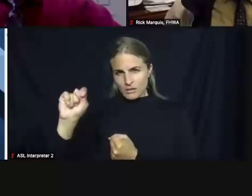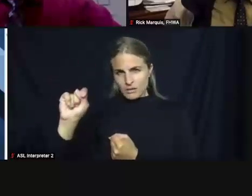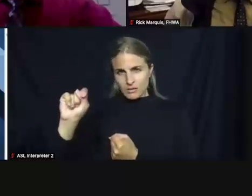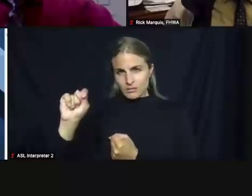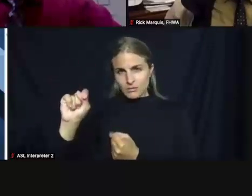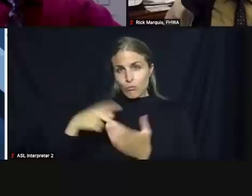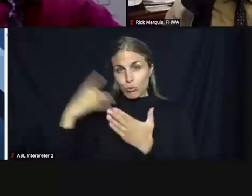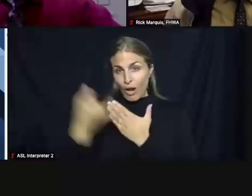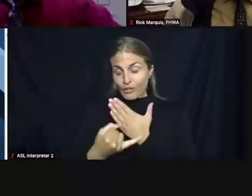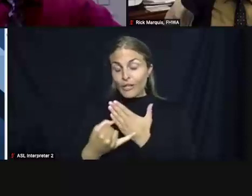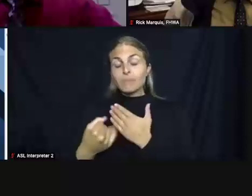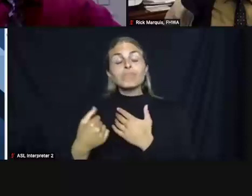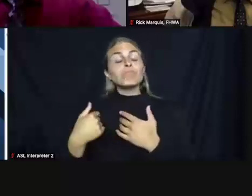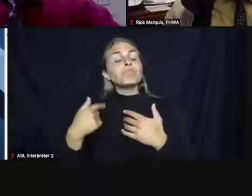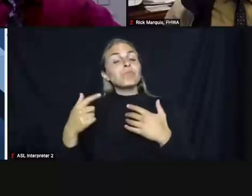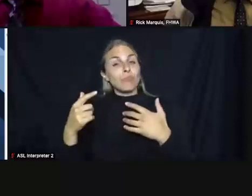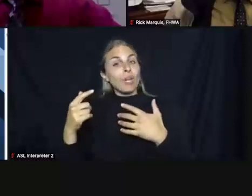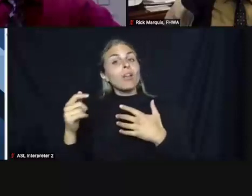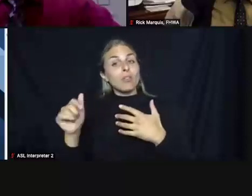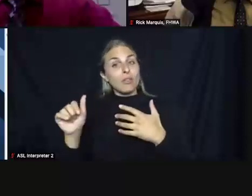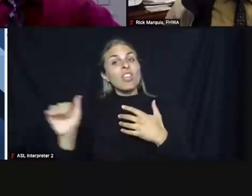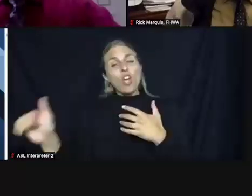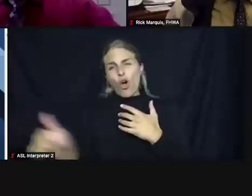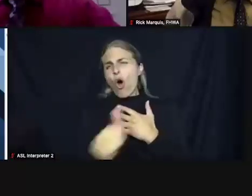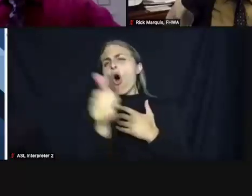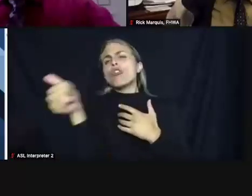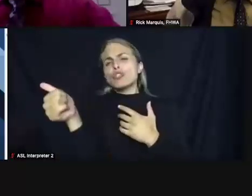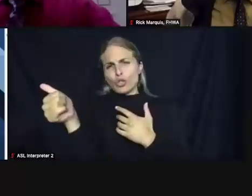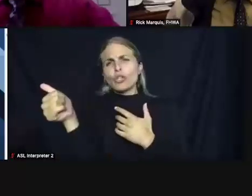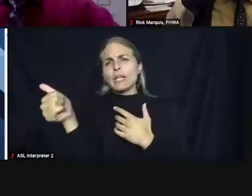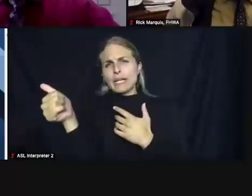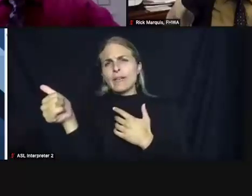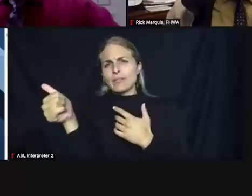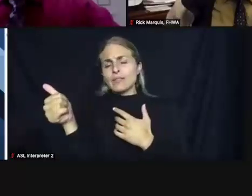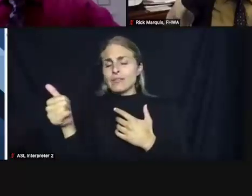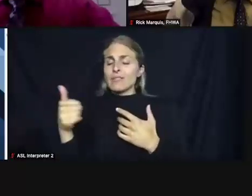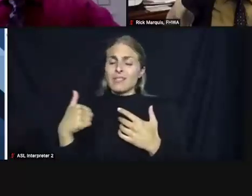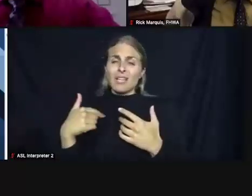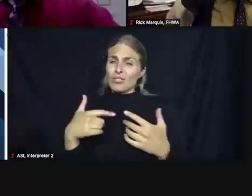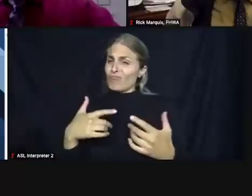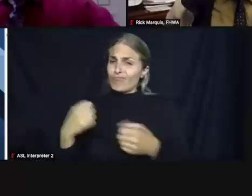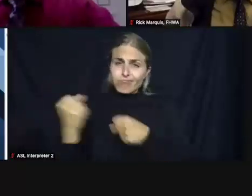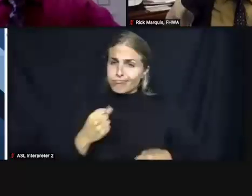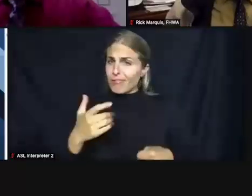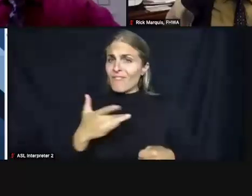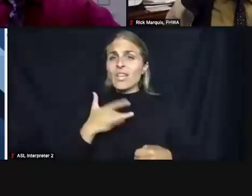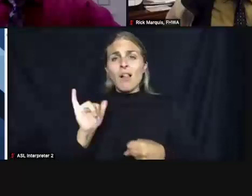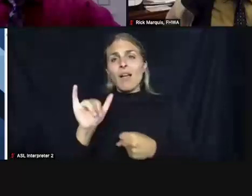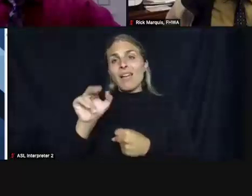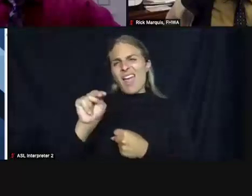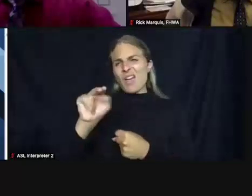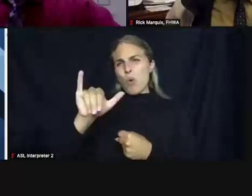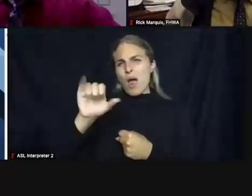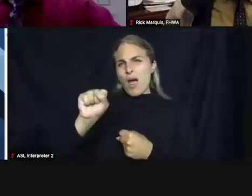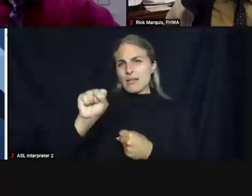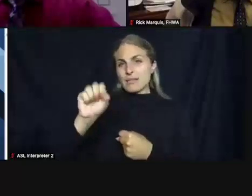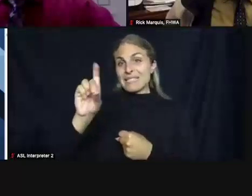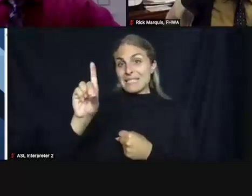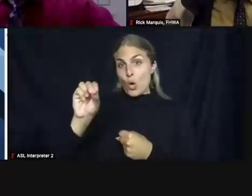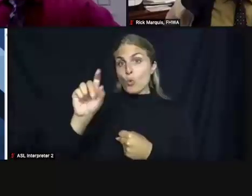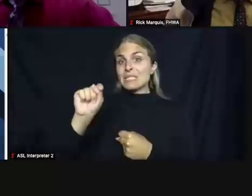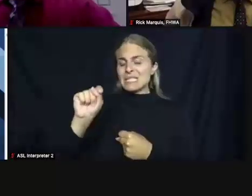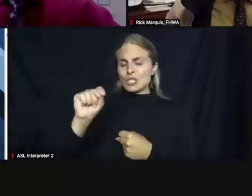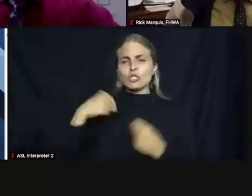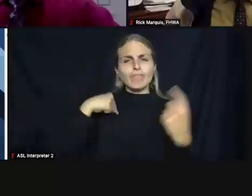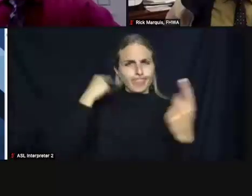Departamento de Transporte de Nueva York. Siento que el